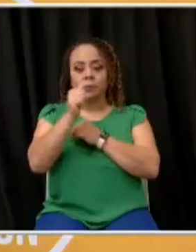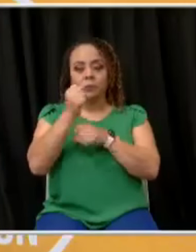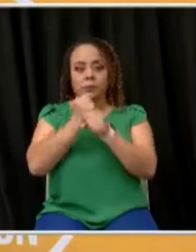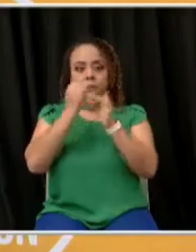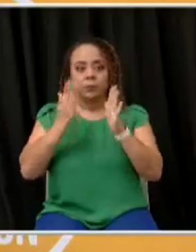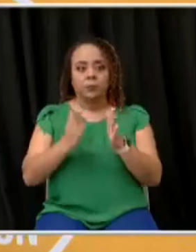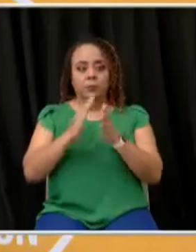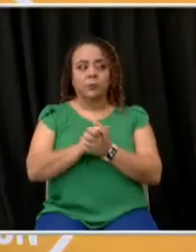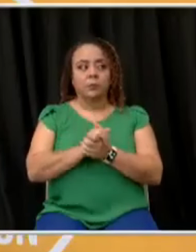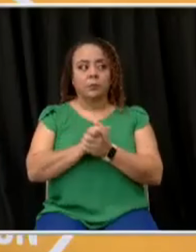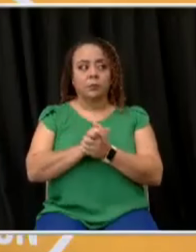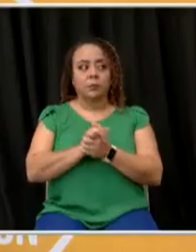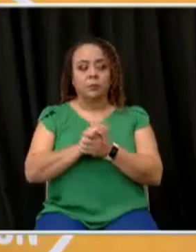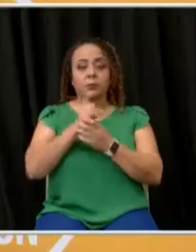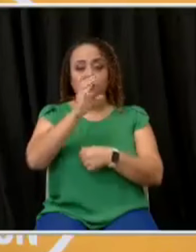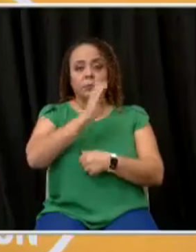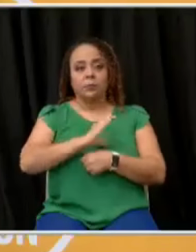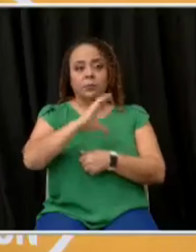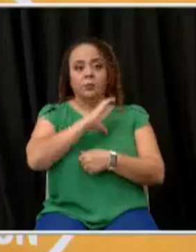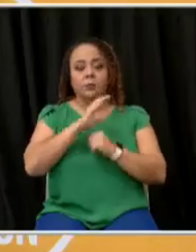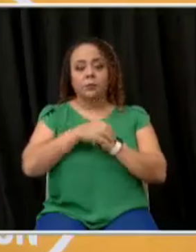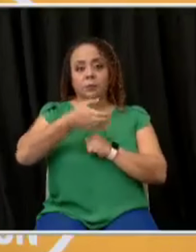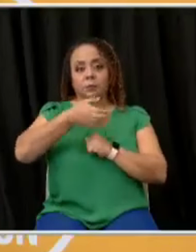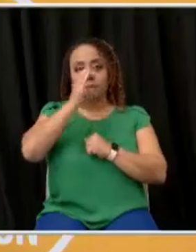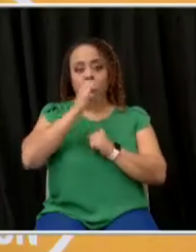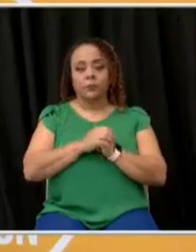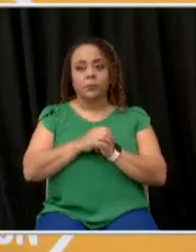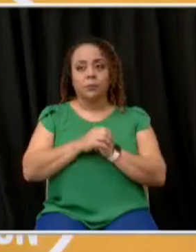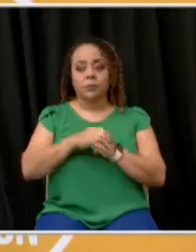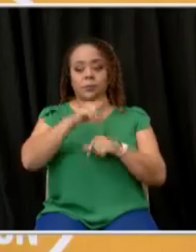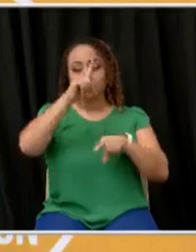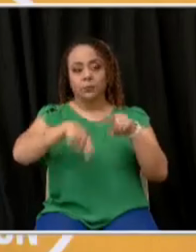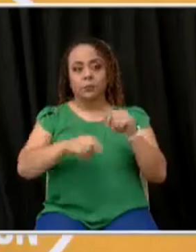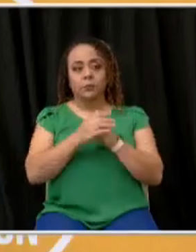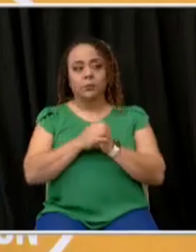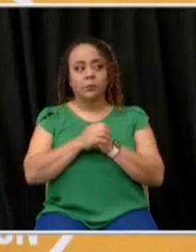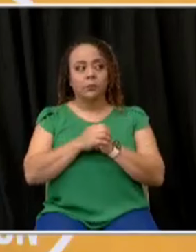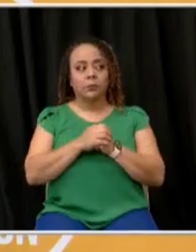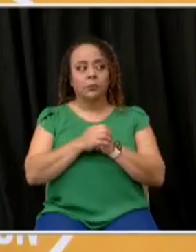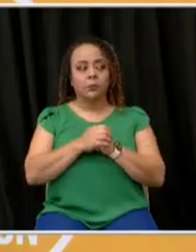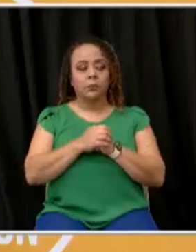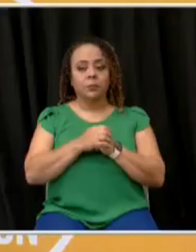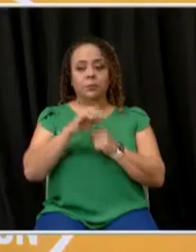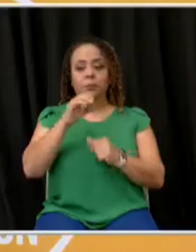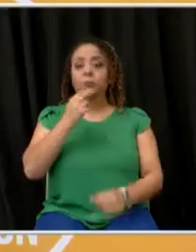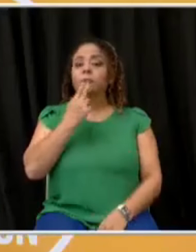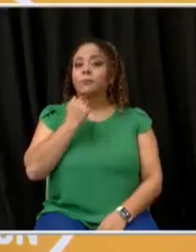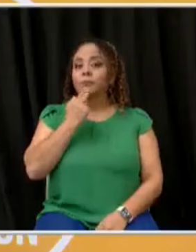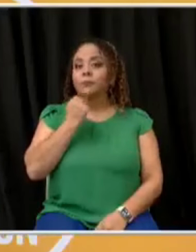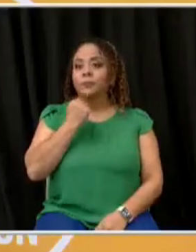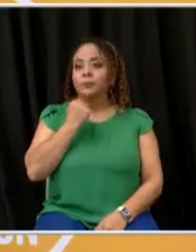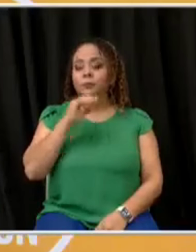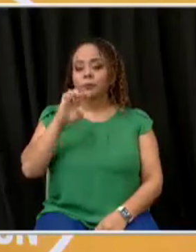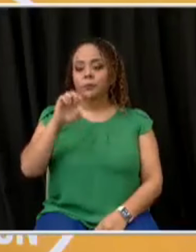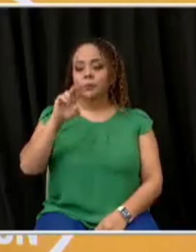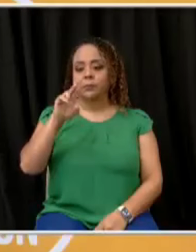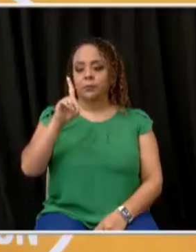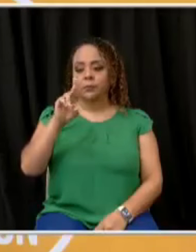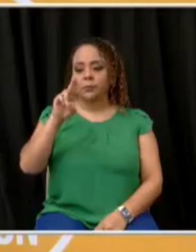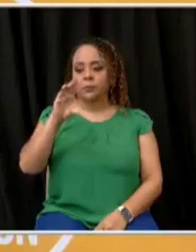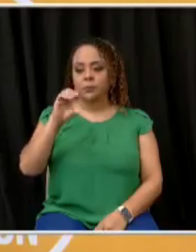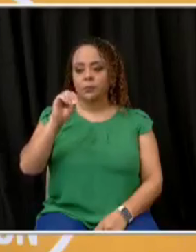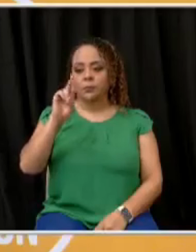trabajadores. Una de las características es que la bebida no puede ser edulcorada con edulcorantes ni